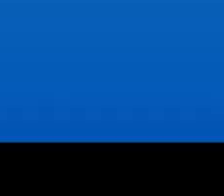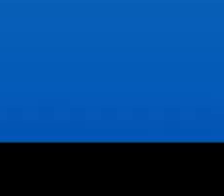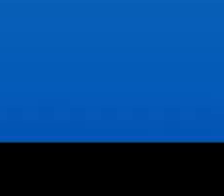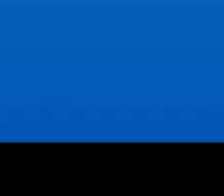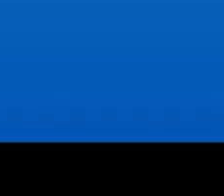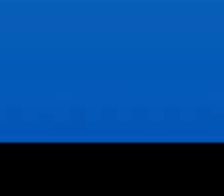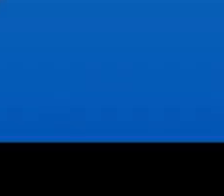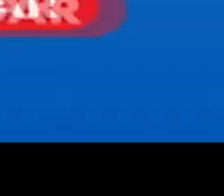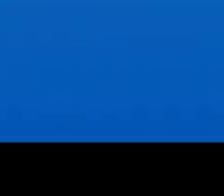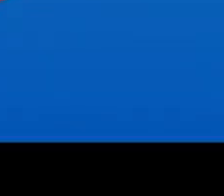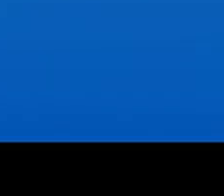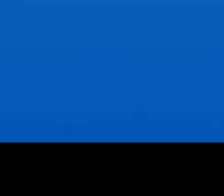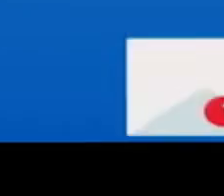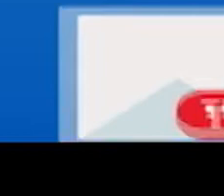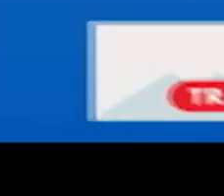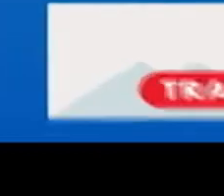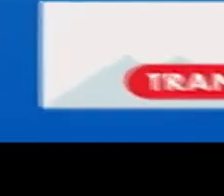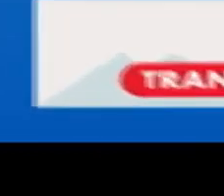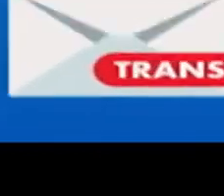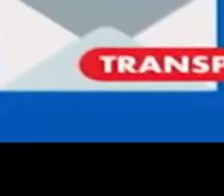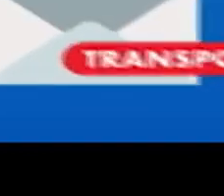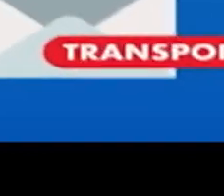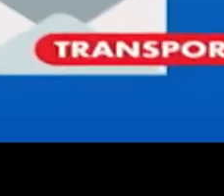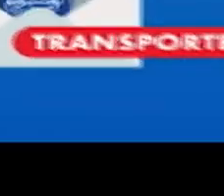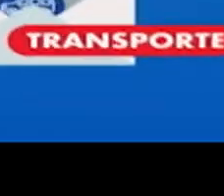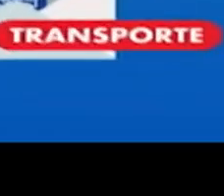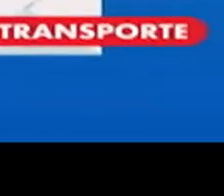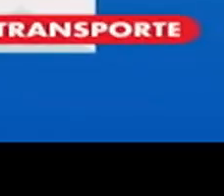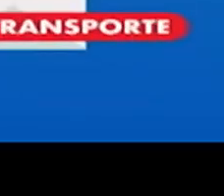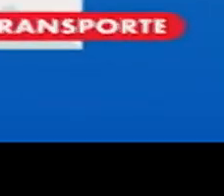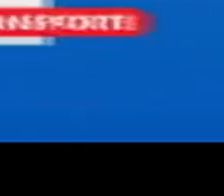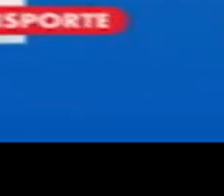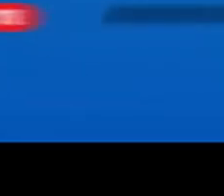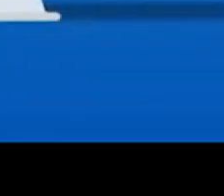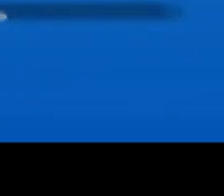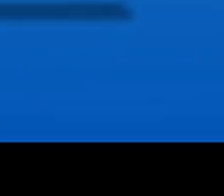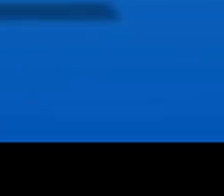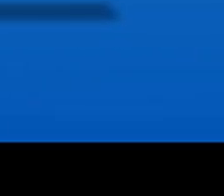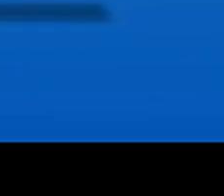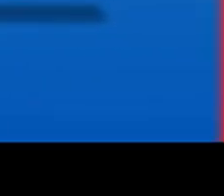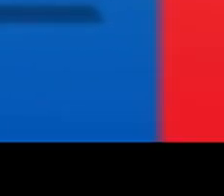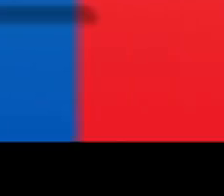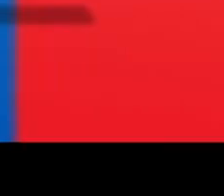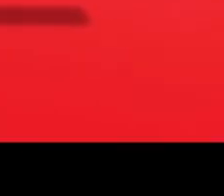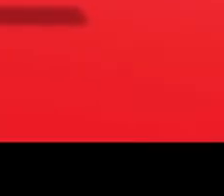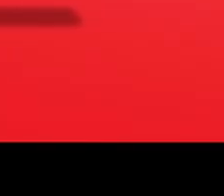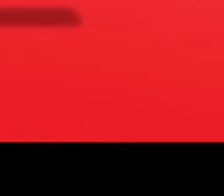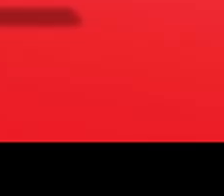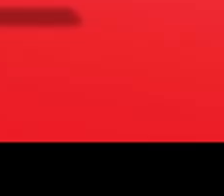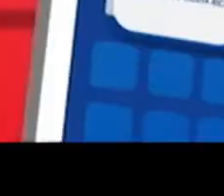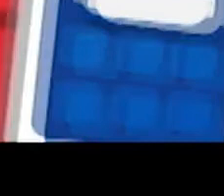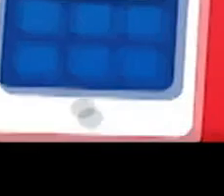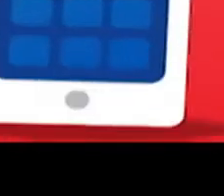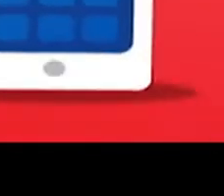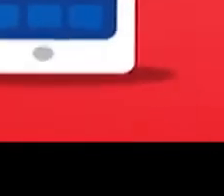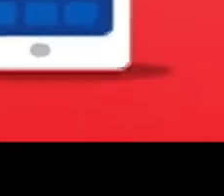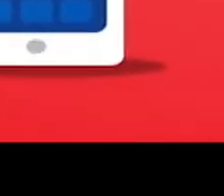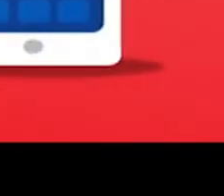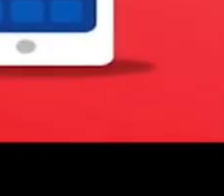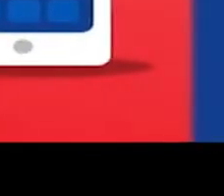Banco de Costa Rica le brinda una gran opción para organizar su dinero con los sobres electrónicos en bancobcr.com y en